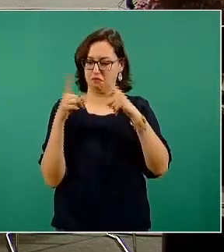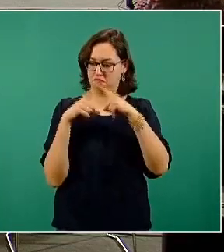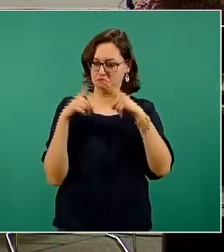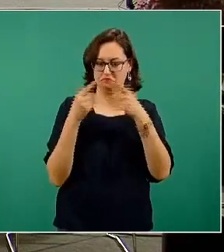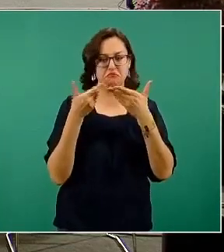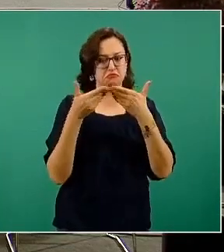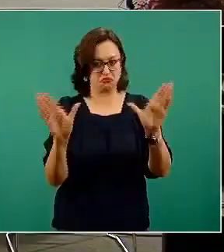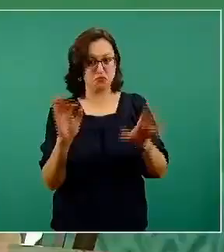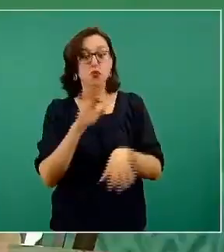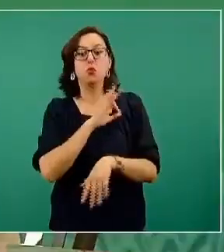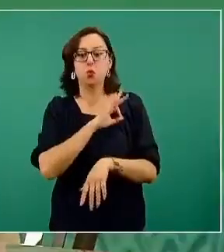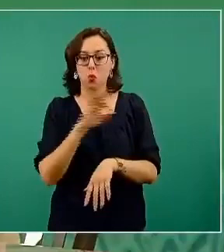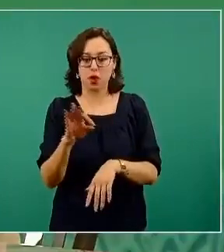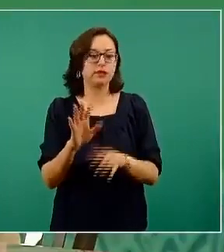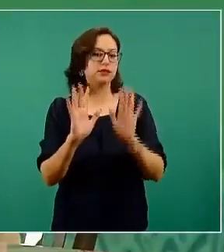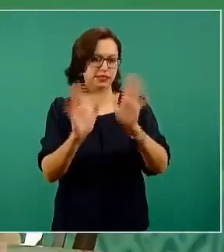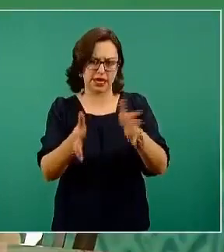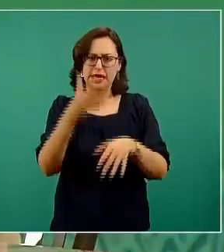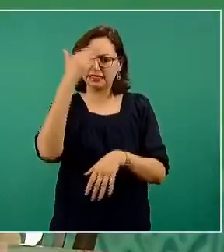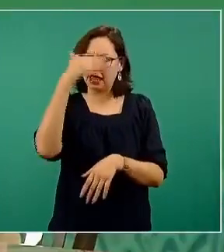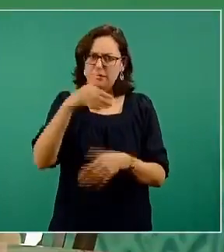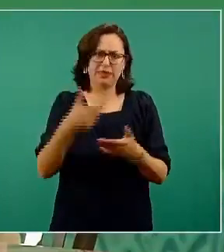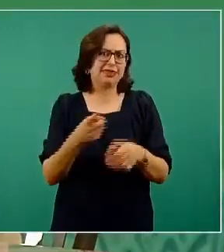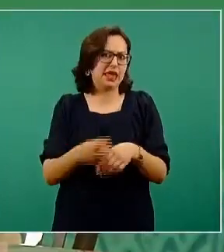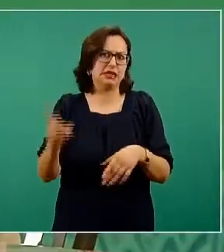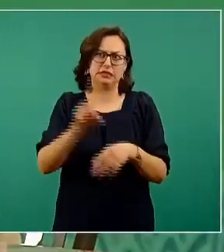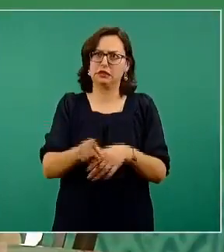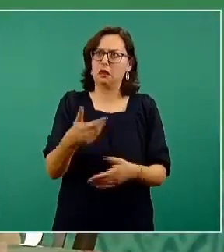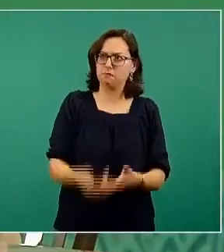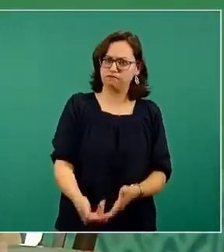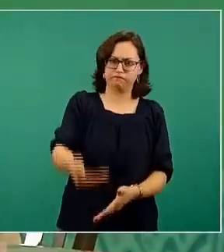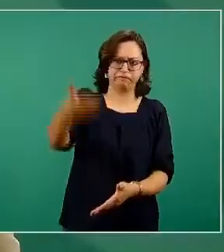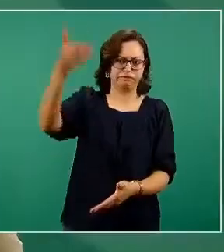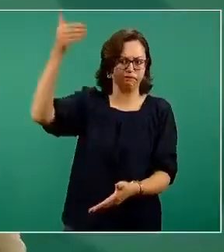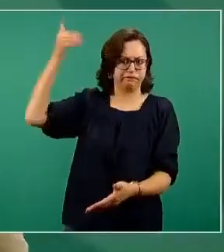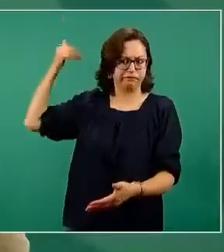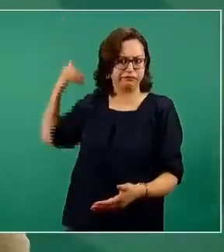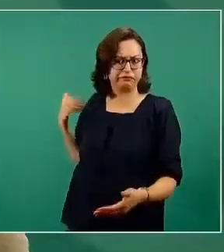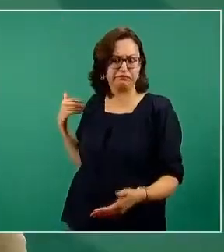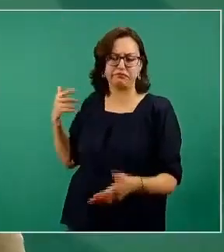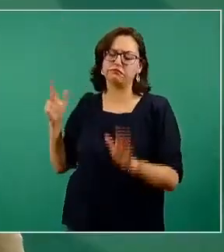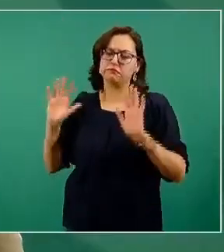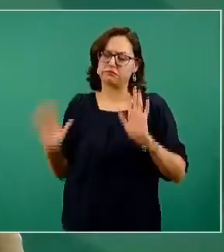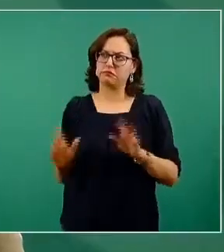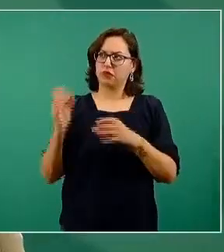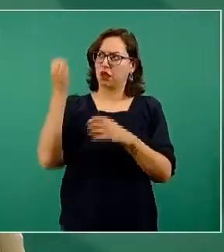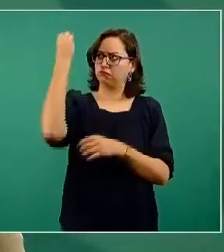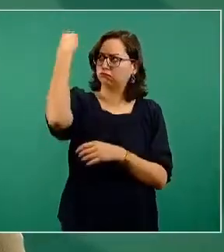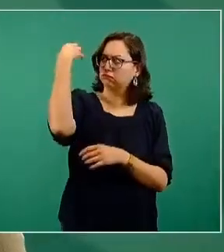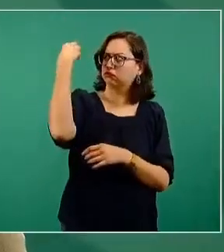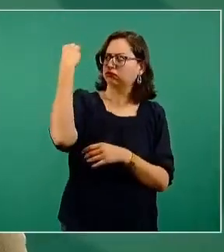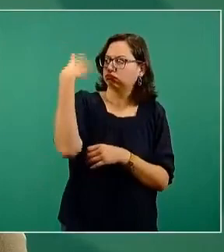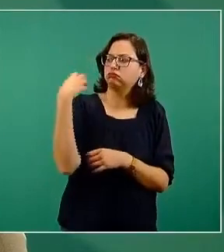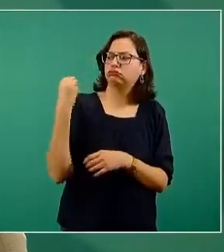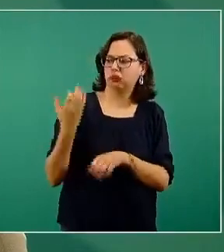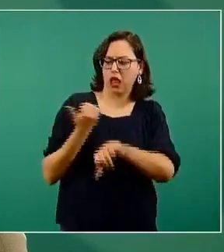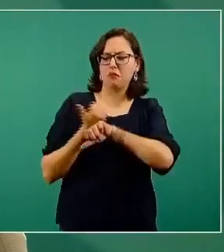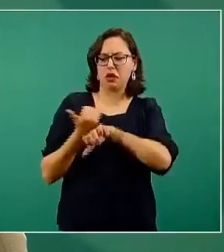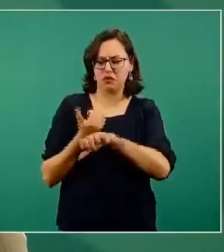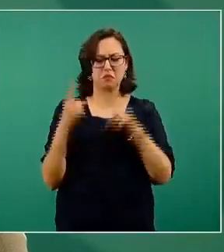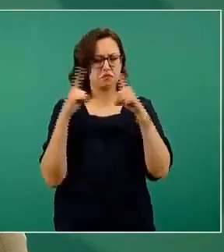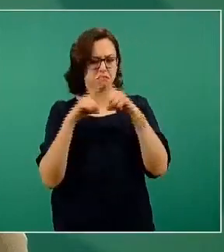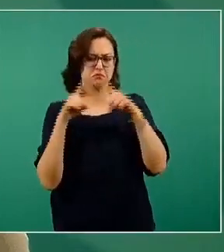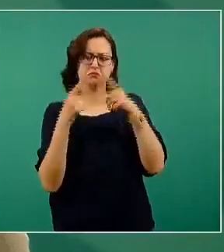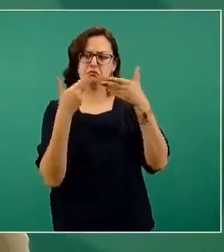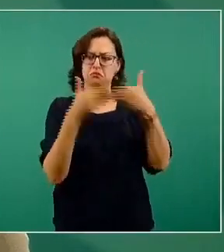y lo hemos mantenido como tal. Con las precauciones necesarias.